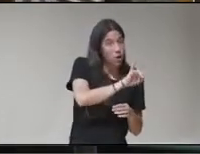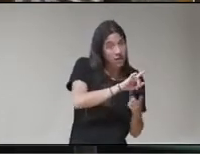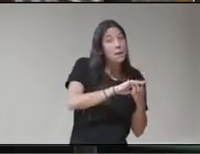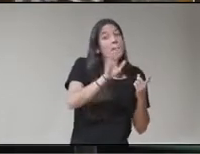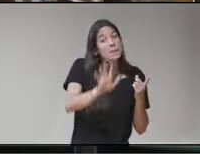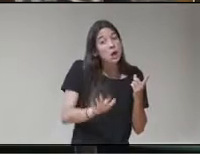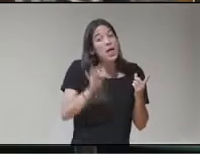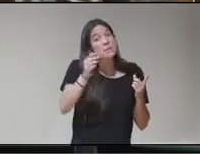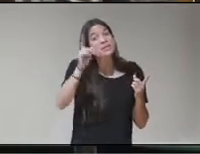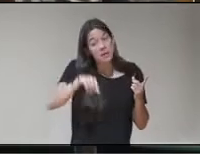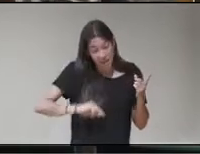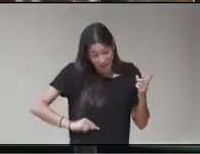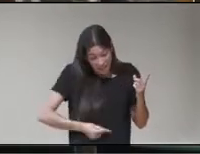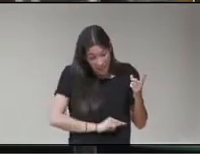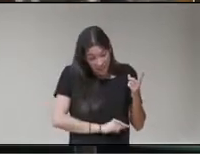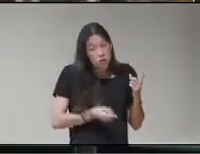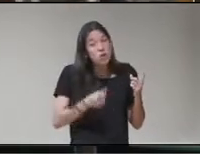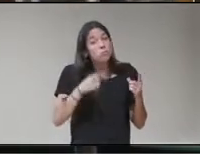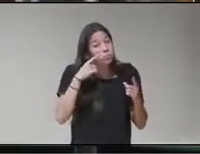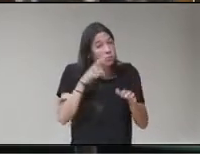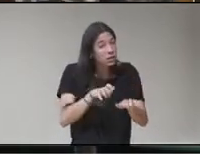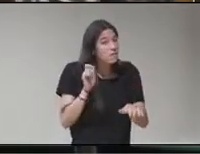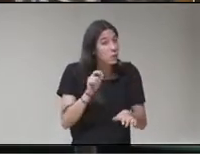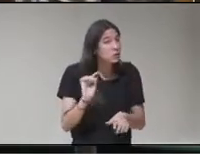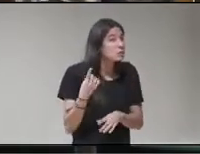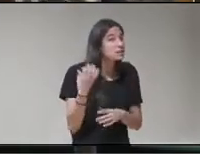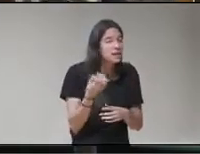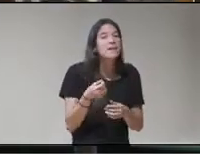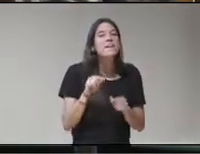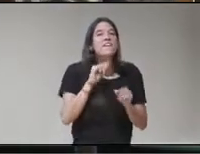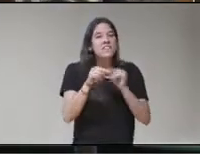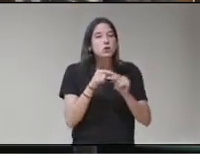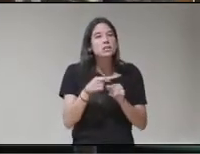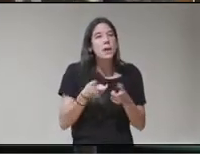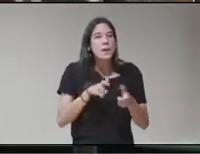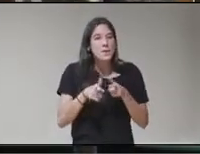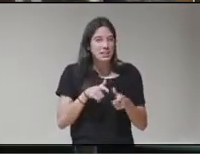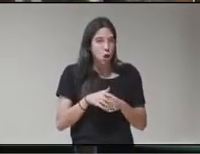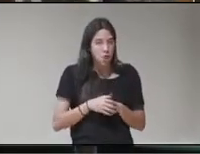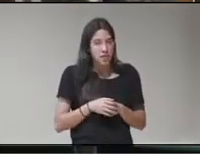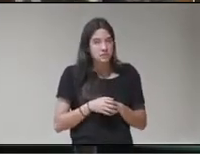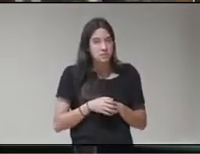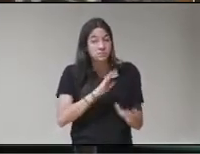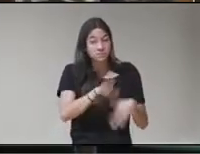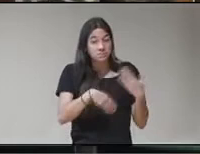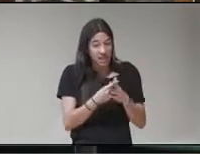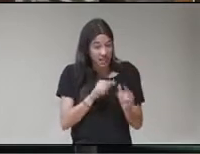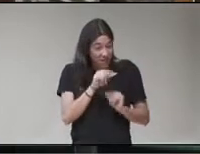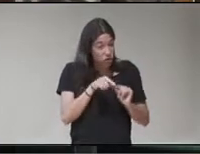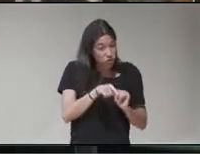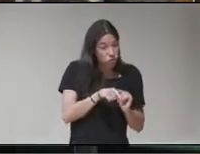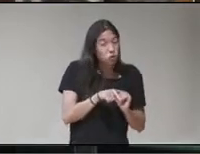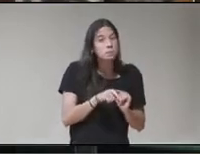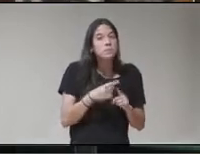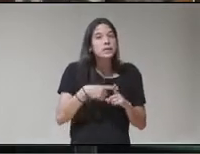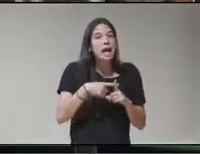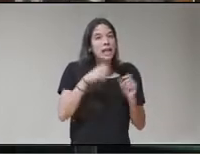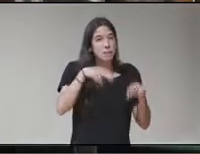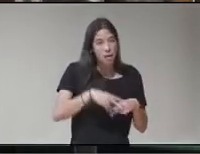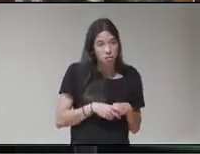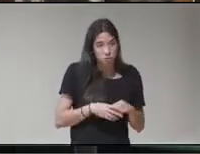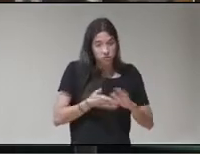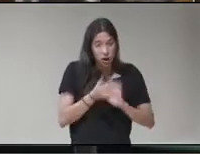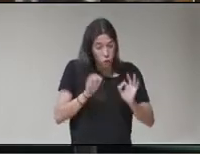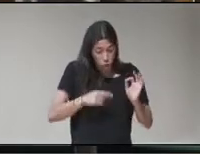embargo, en el intestino los que más abundan son virus de bacteroides. E incluso esos virus son atemperados justamente en el